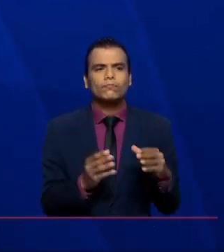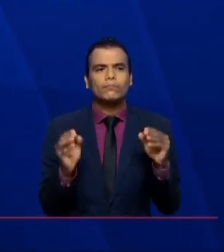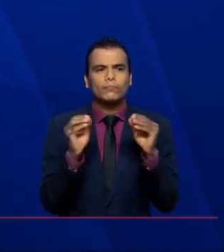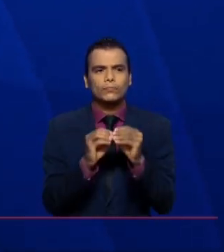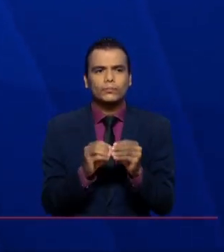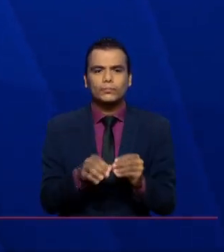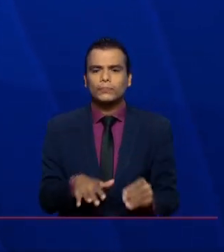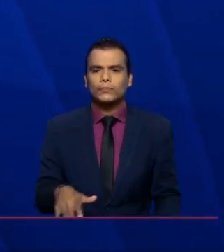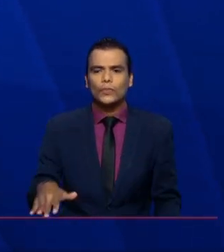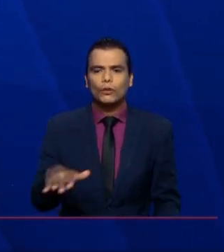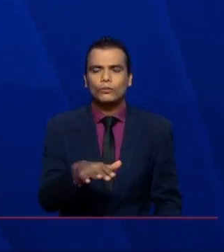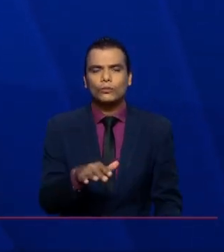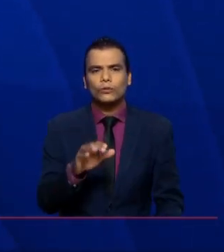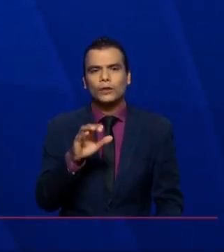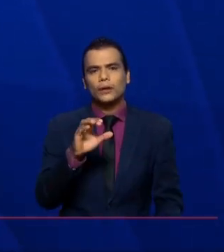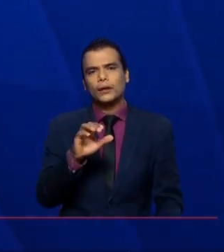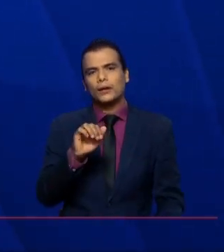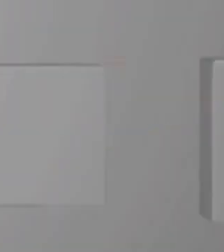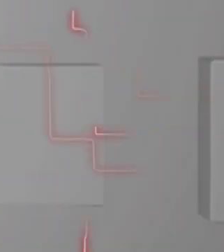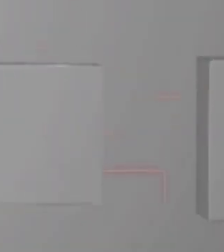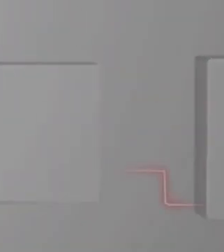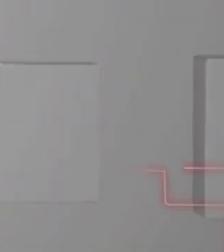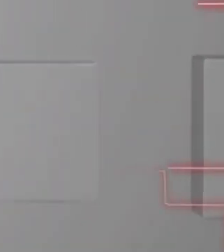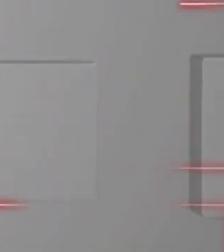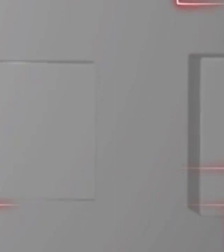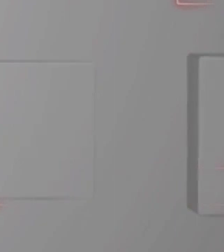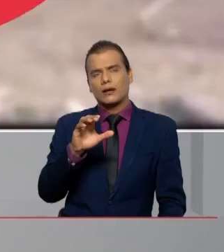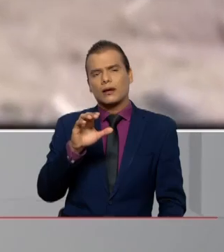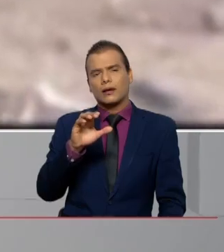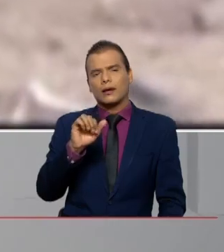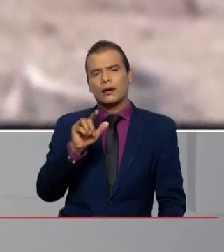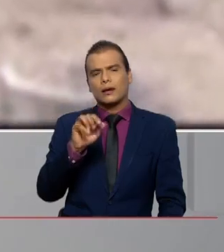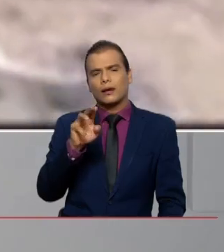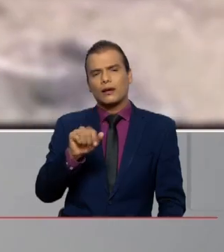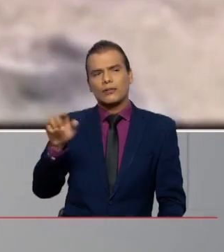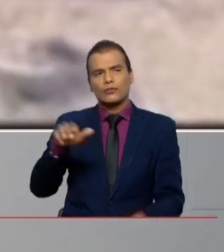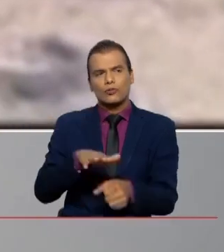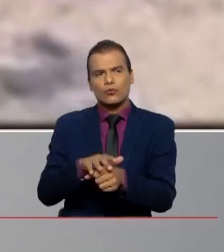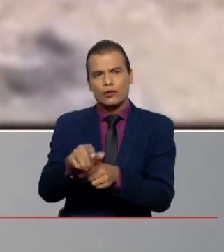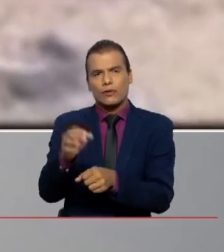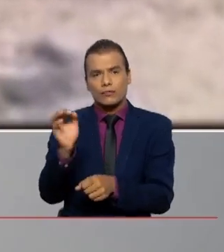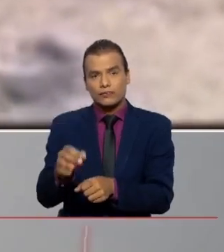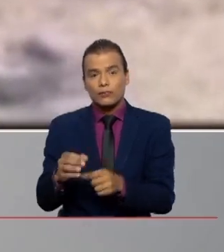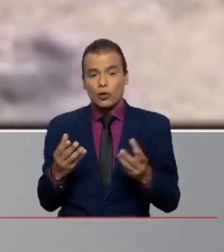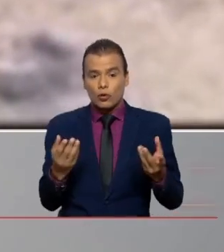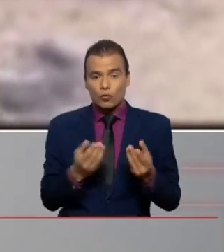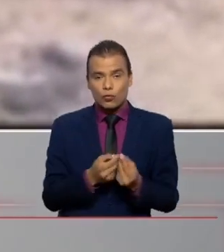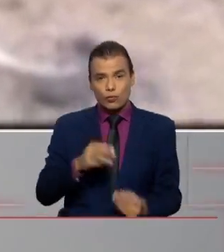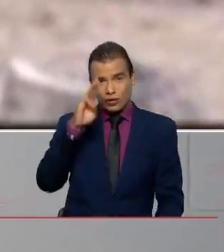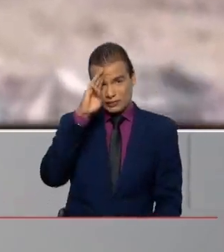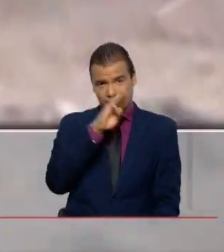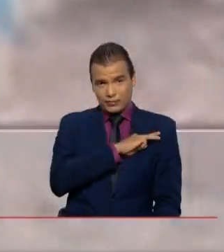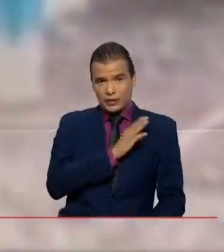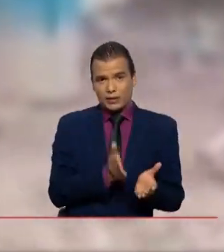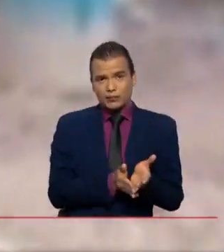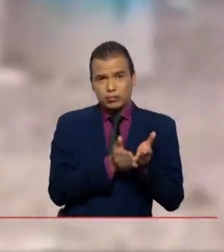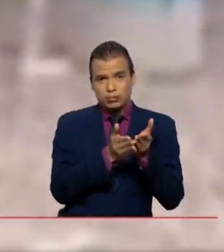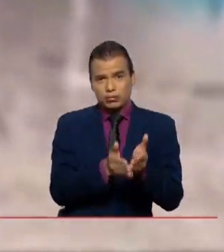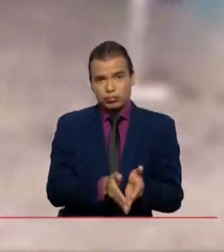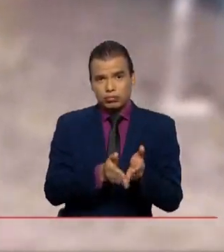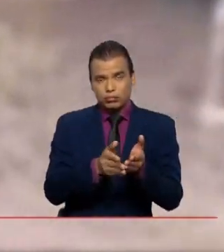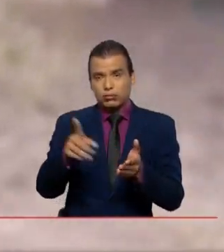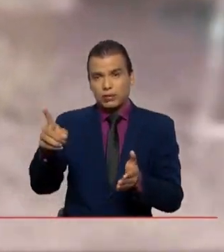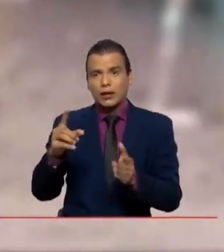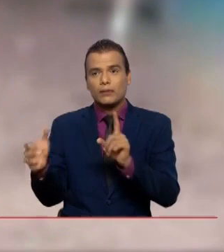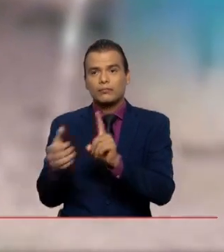en el Bajo Calima, zona rural de Buenaventura, la Armada Nacional destruyó dos laboratorios en los que se procesaba